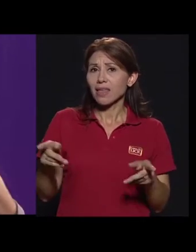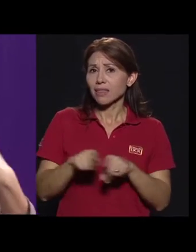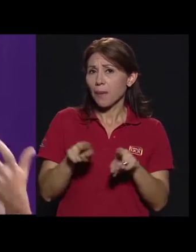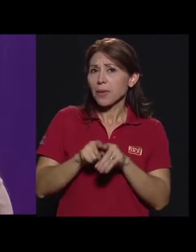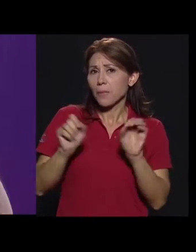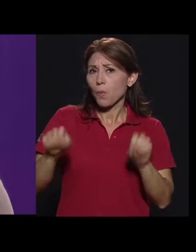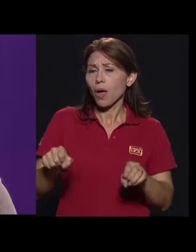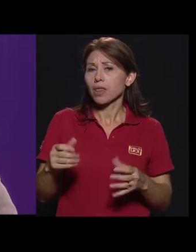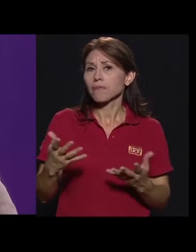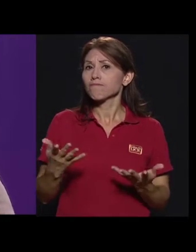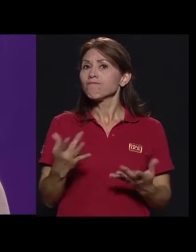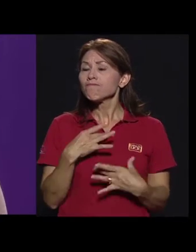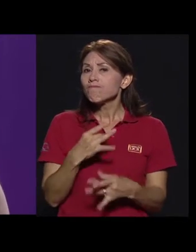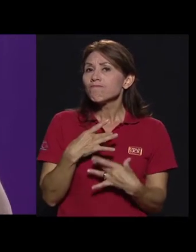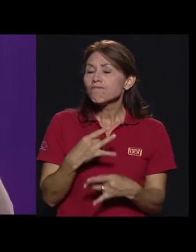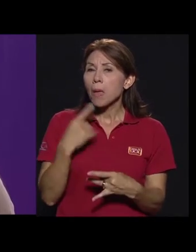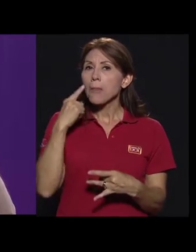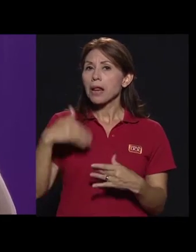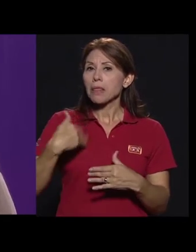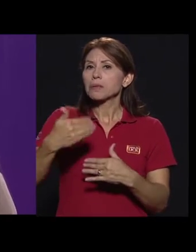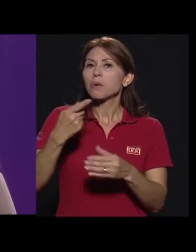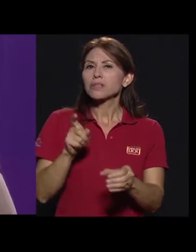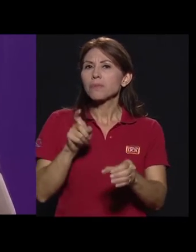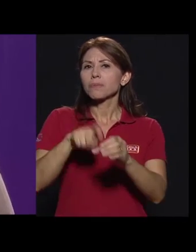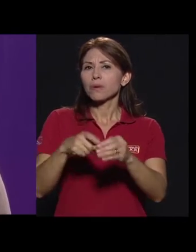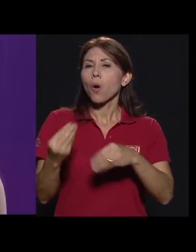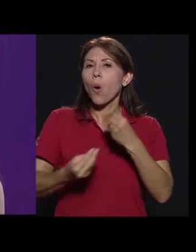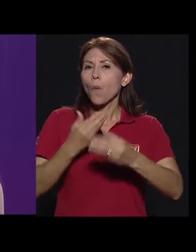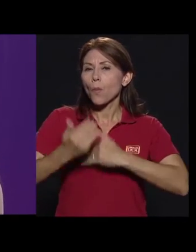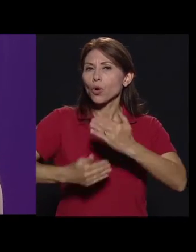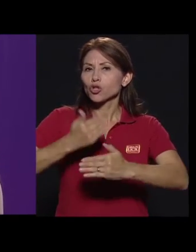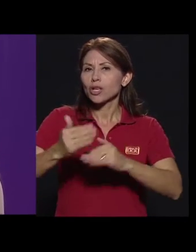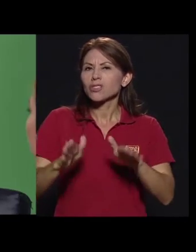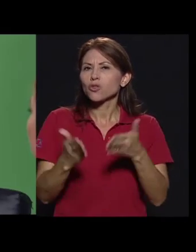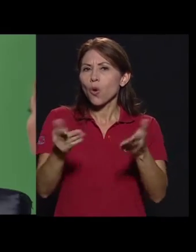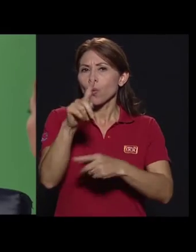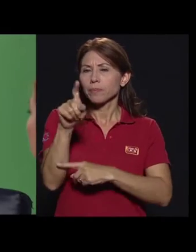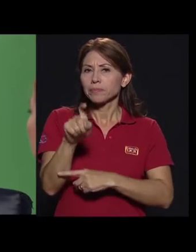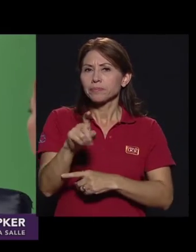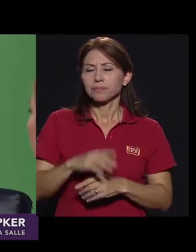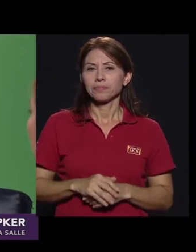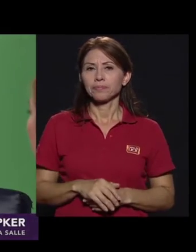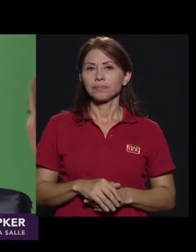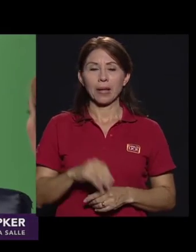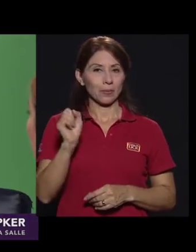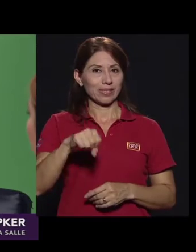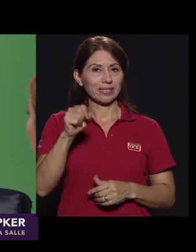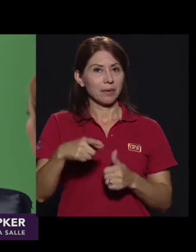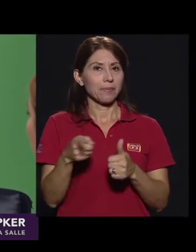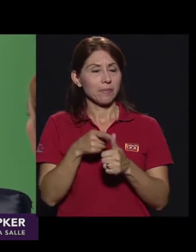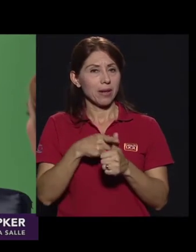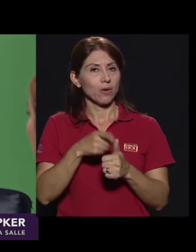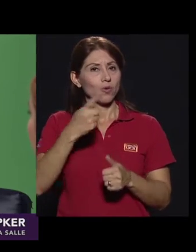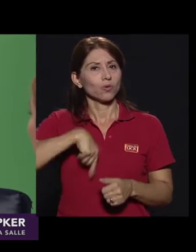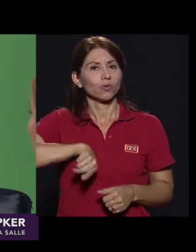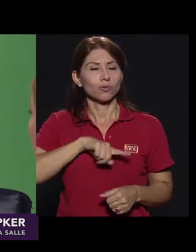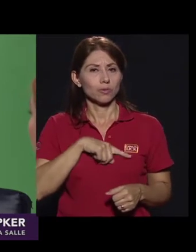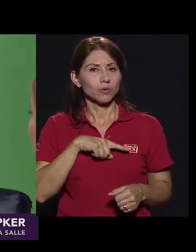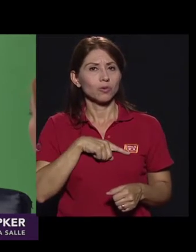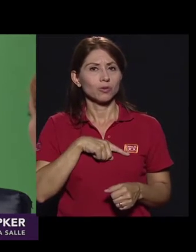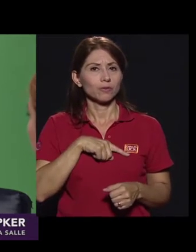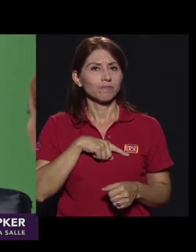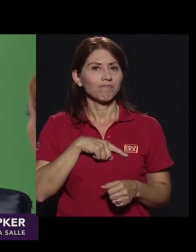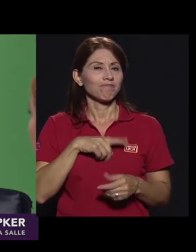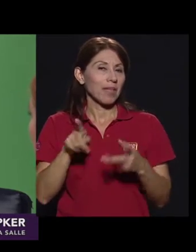repente, mostrar ese interés para nuevos grupos que vayan a abrir. ¿Cómo sería ese proceso? Sí, claro, bueno, primero estamos mandando, hemos